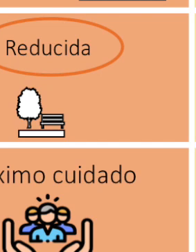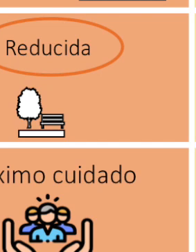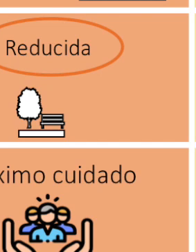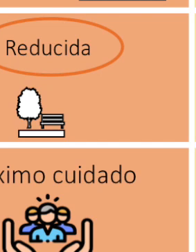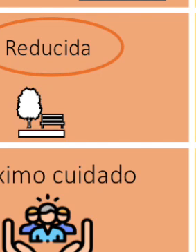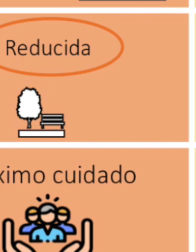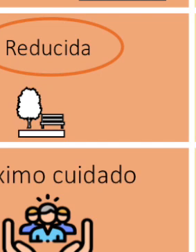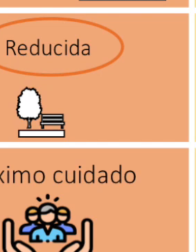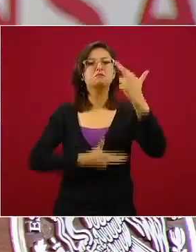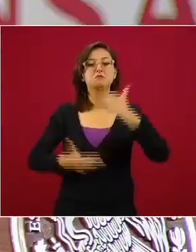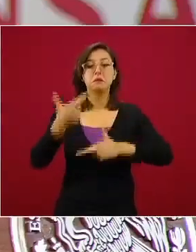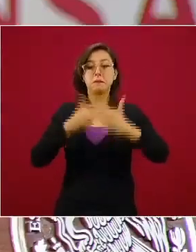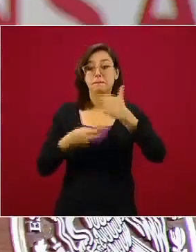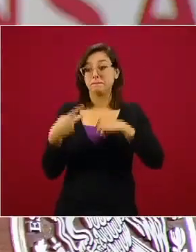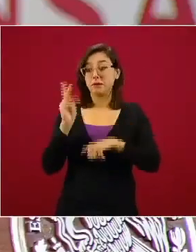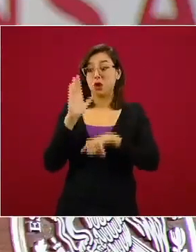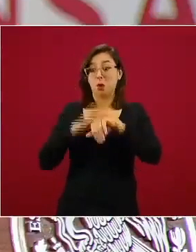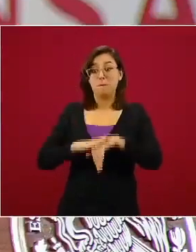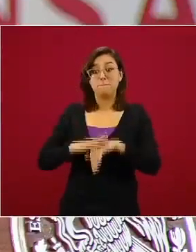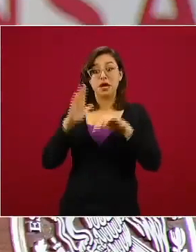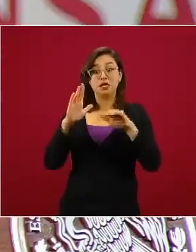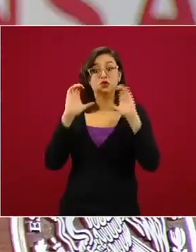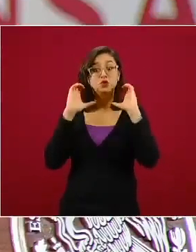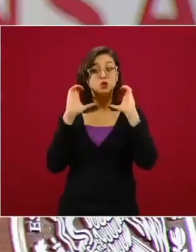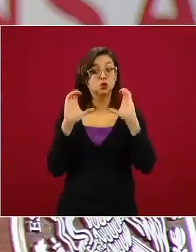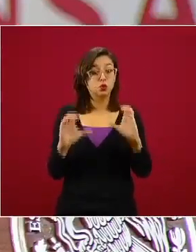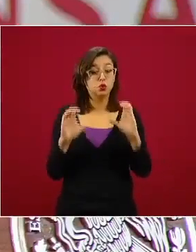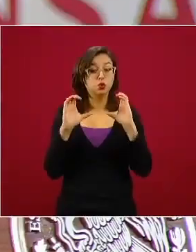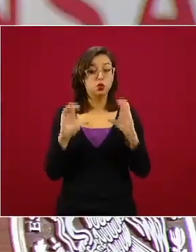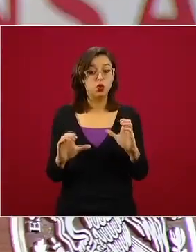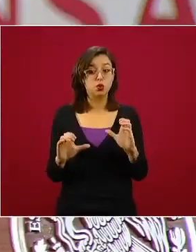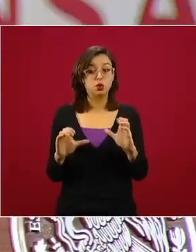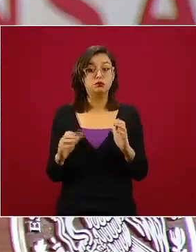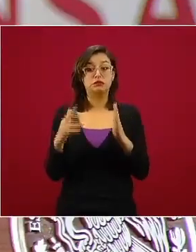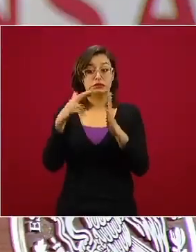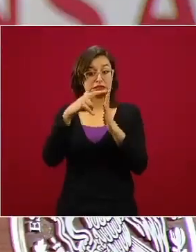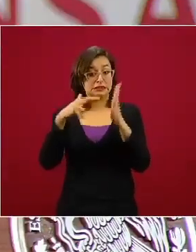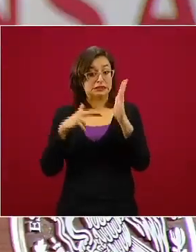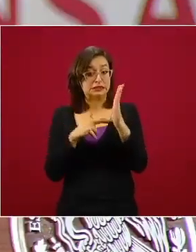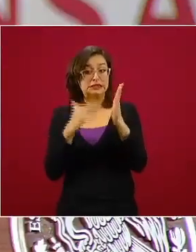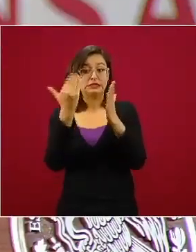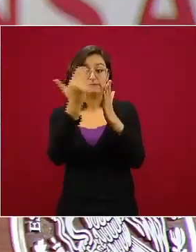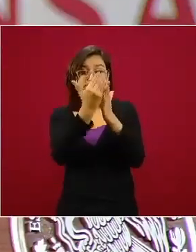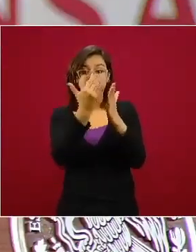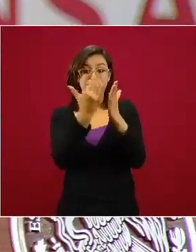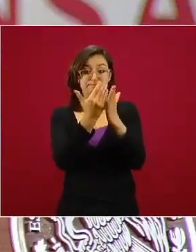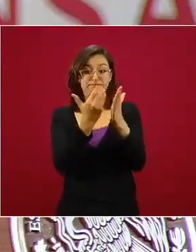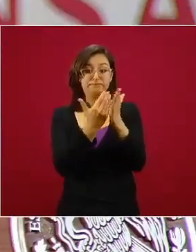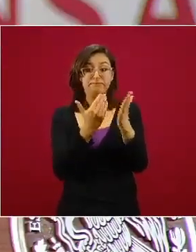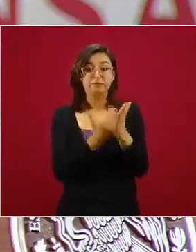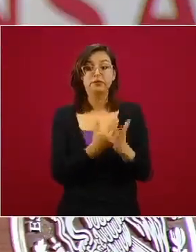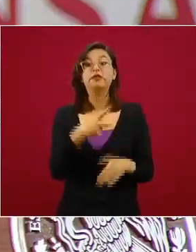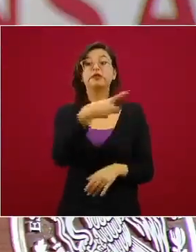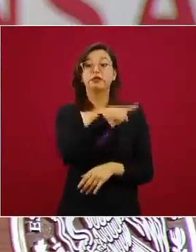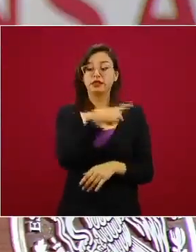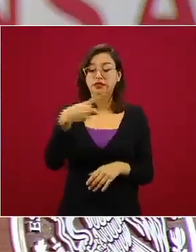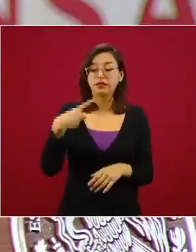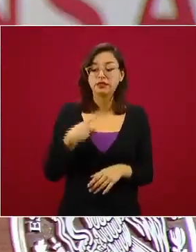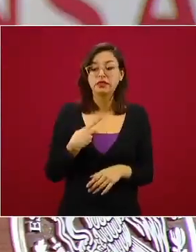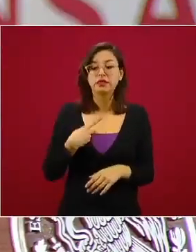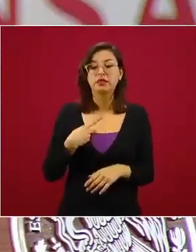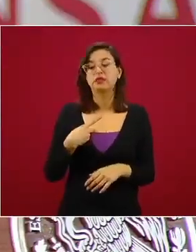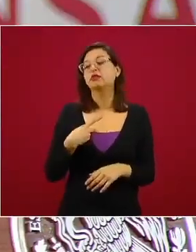cuidado. Para ello tendremos protocolos donde se tendrá que saber si